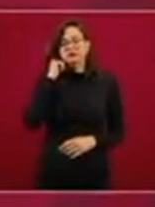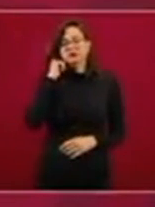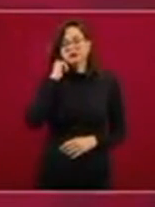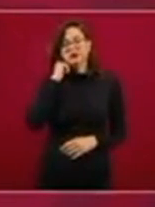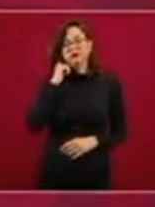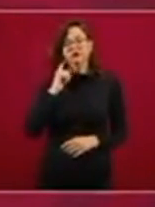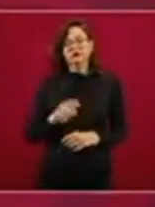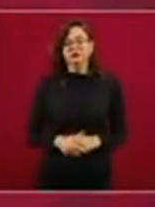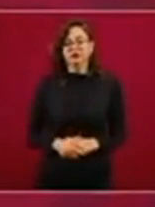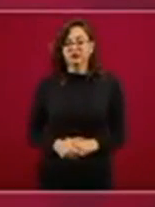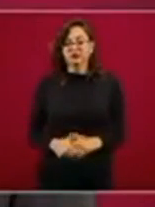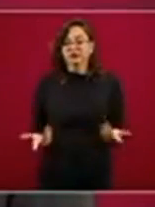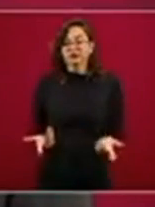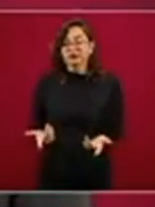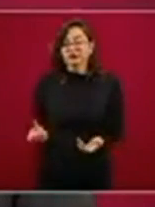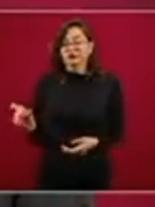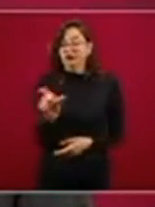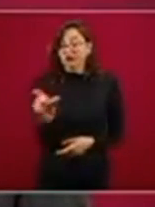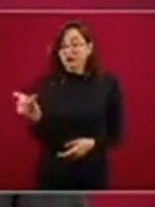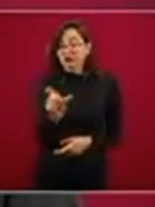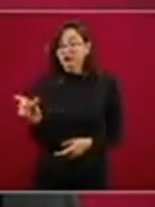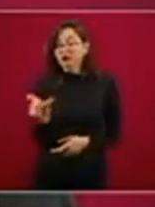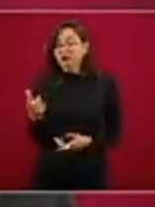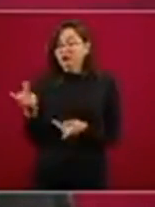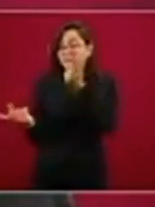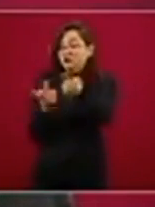se tiene que celebrar la consulta? Hay dos fechas.